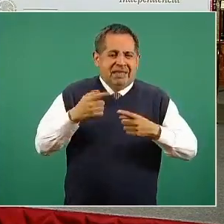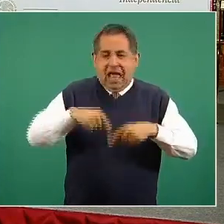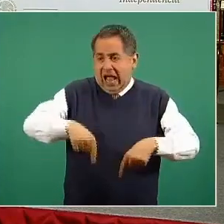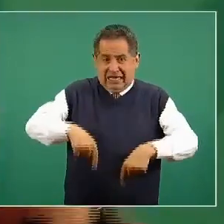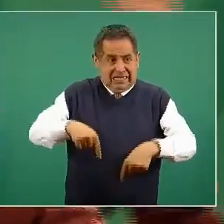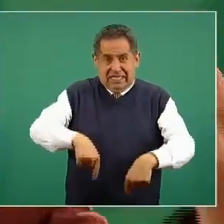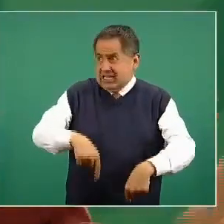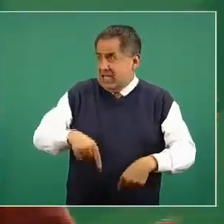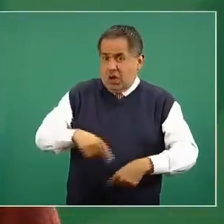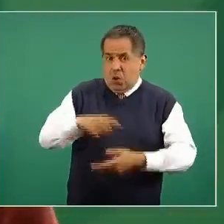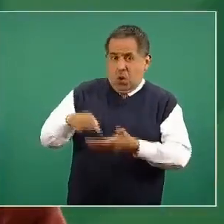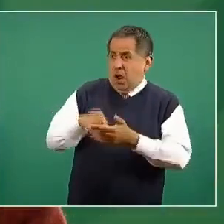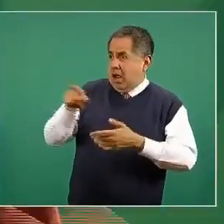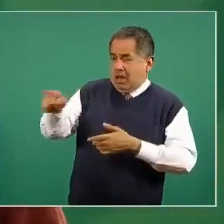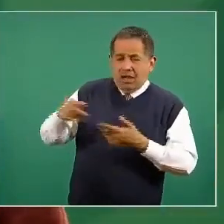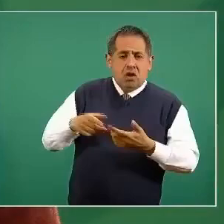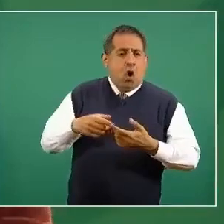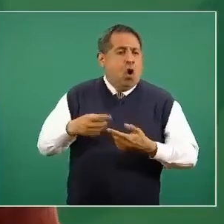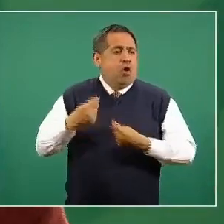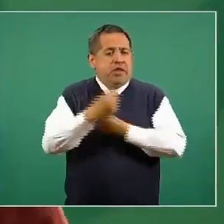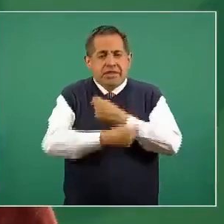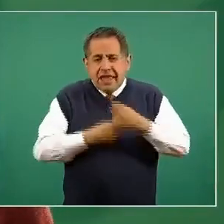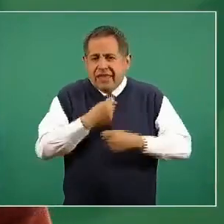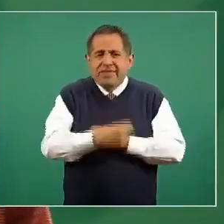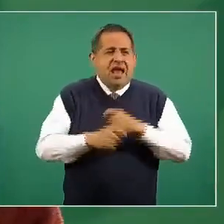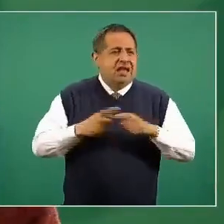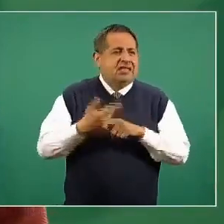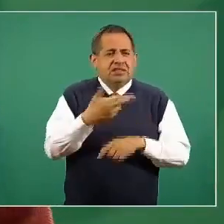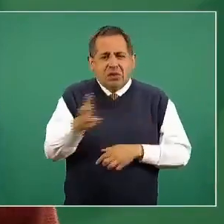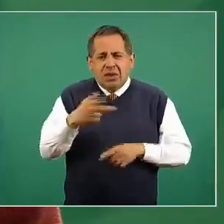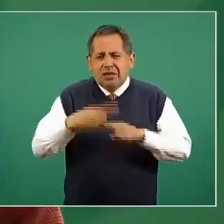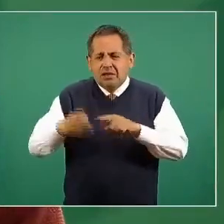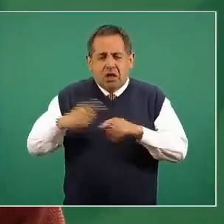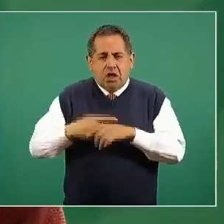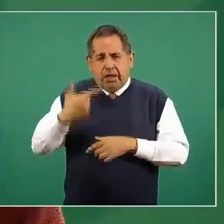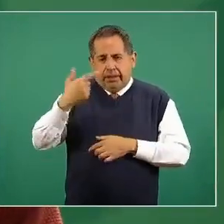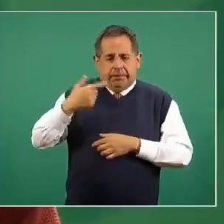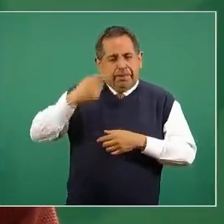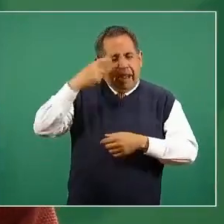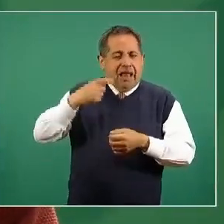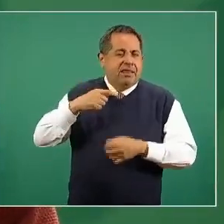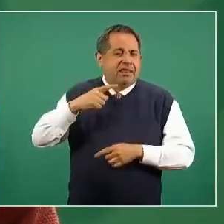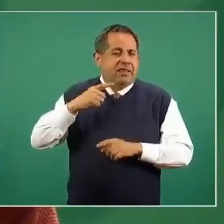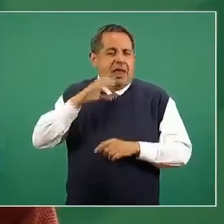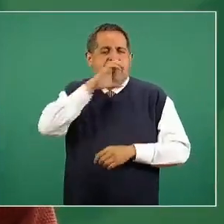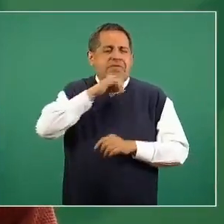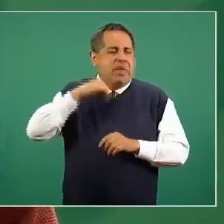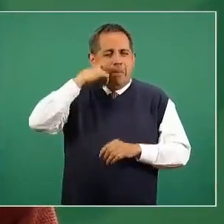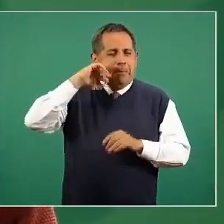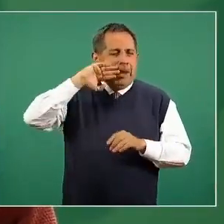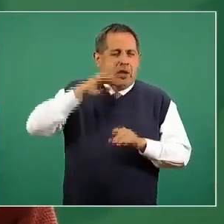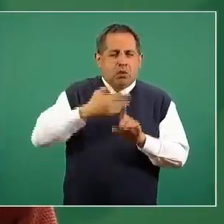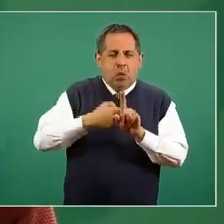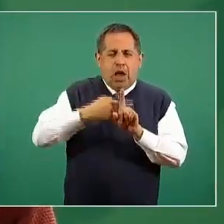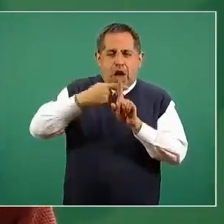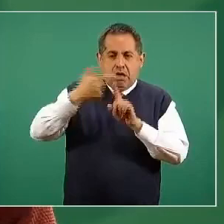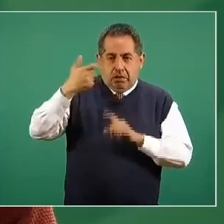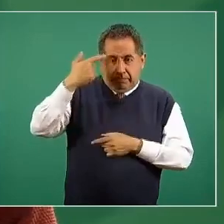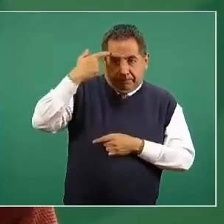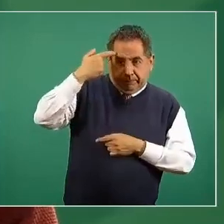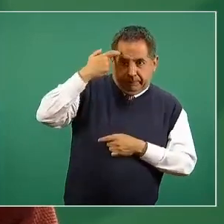aquí mismo, se utiliza en centros comerciales, en restaurantes, se usa por todos lados. Estoy seguro que quien fabrica